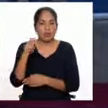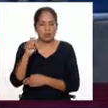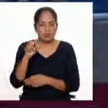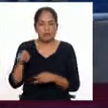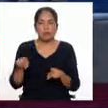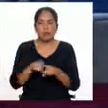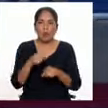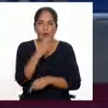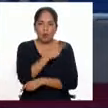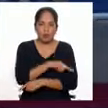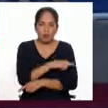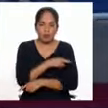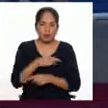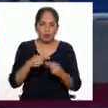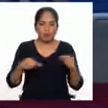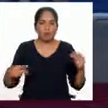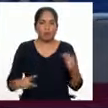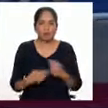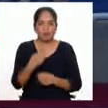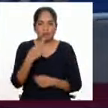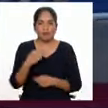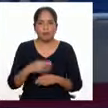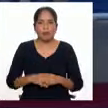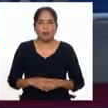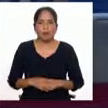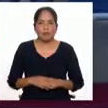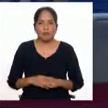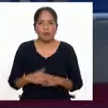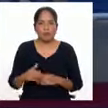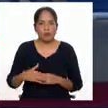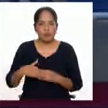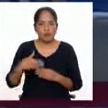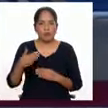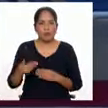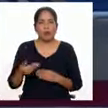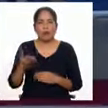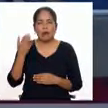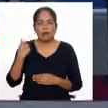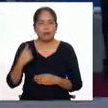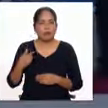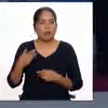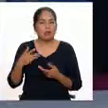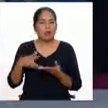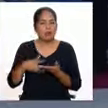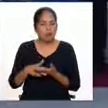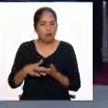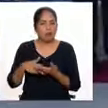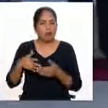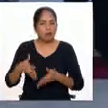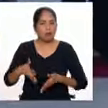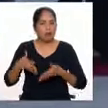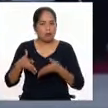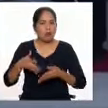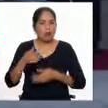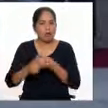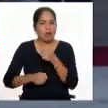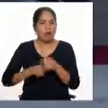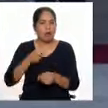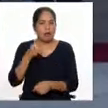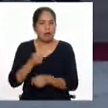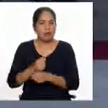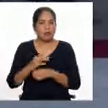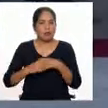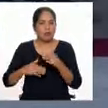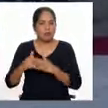inauguró el Hospital Regional de Cañete, luego de destrabarlo, la cual estuvo durante muchos años paralizada esa